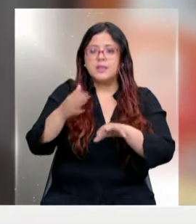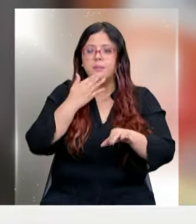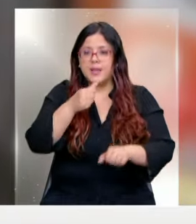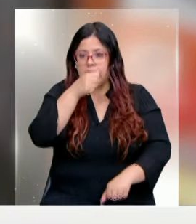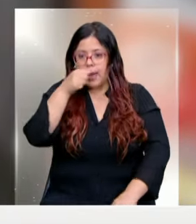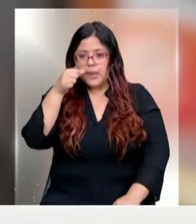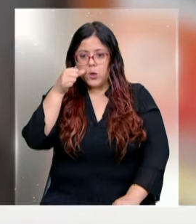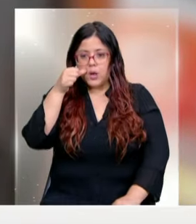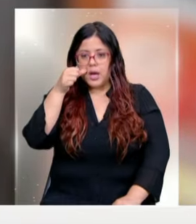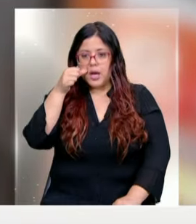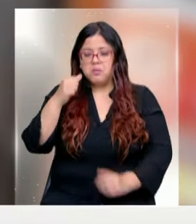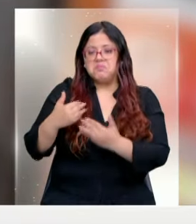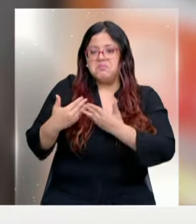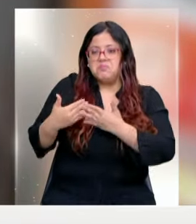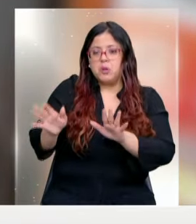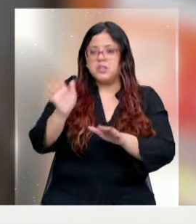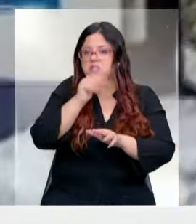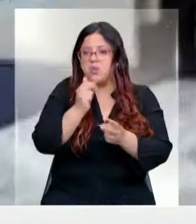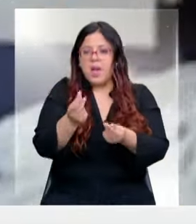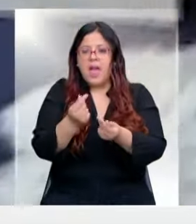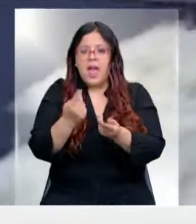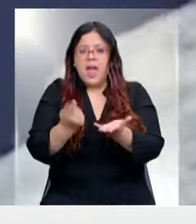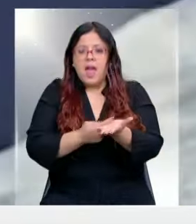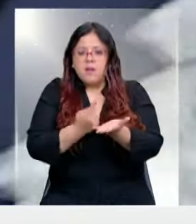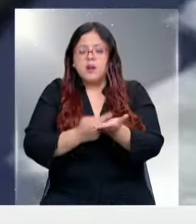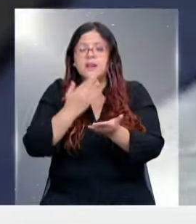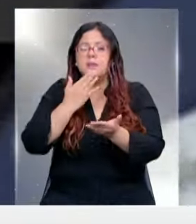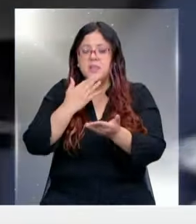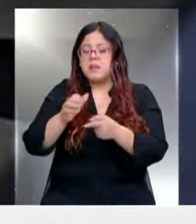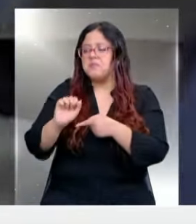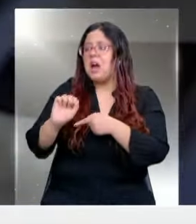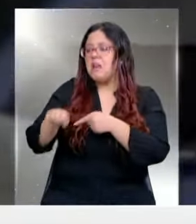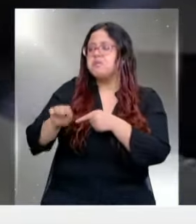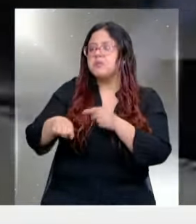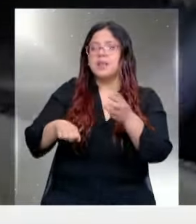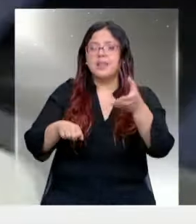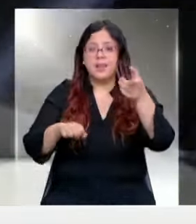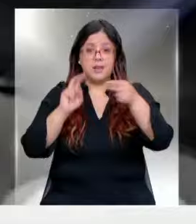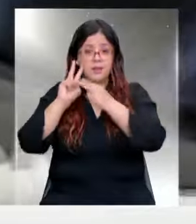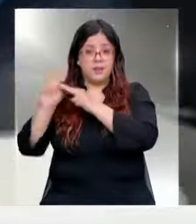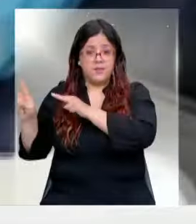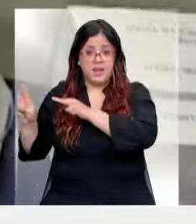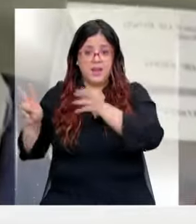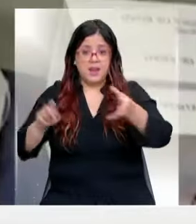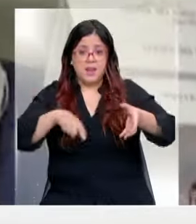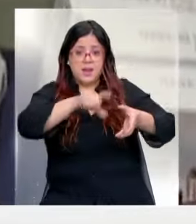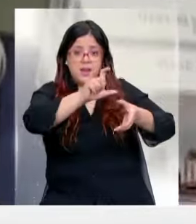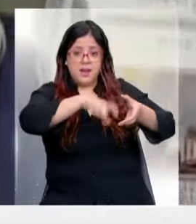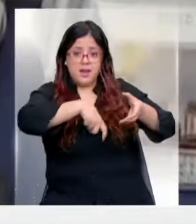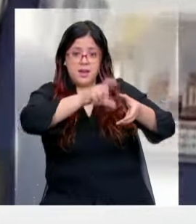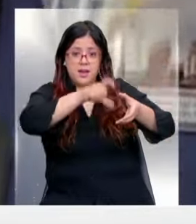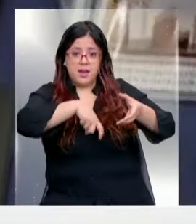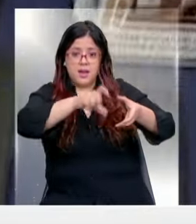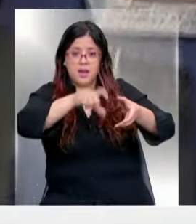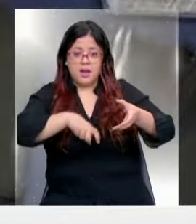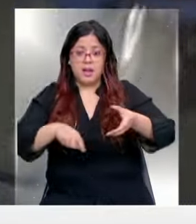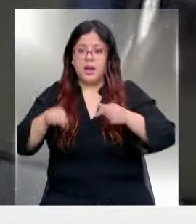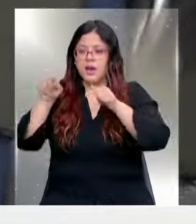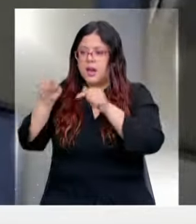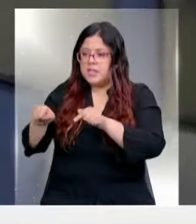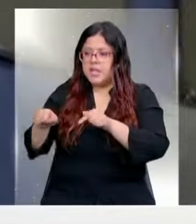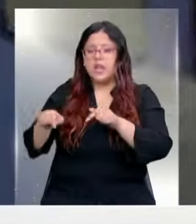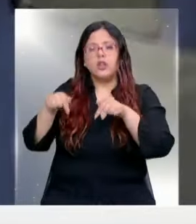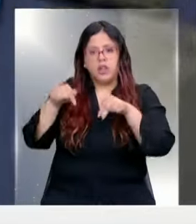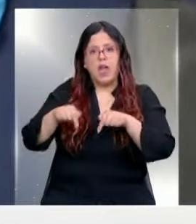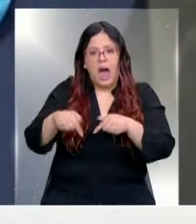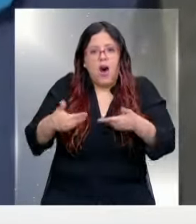droga. No importa que no tuvieran efectivo, también aceptaban pagos con este dispositivo, narcotráfico del siglo